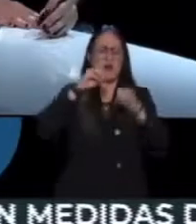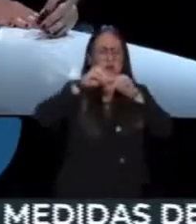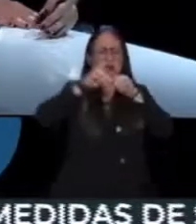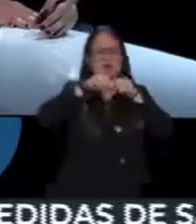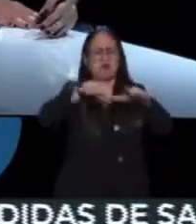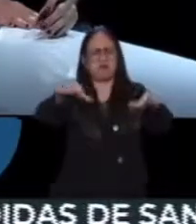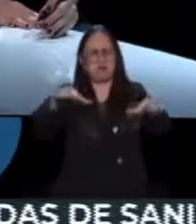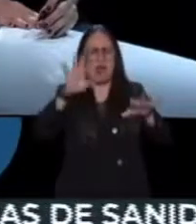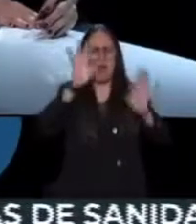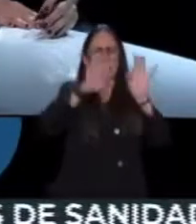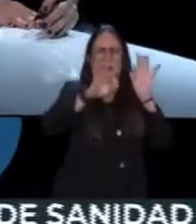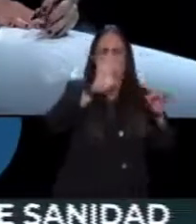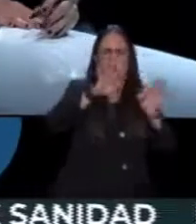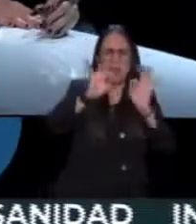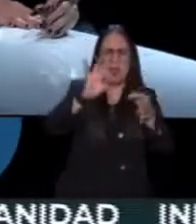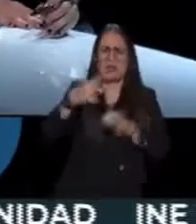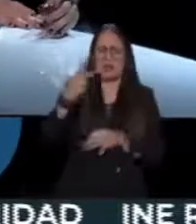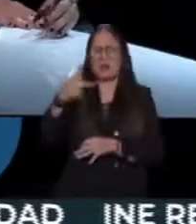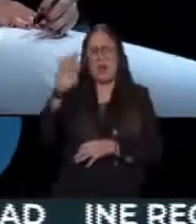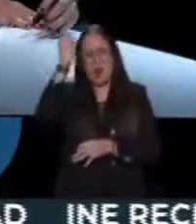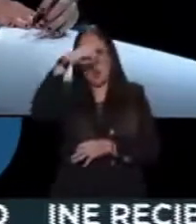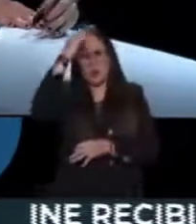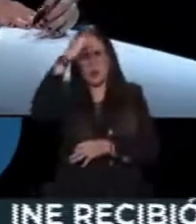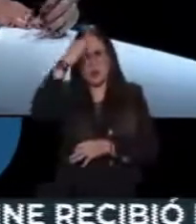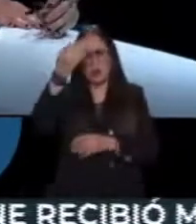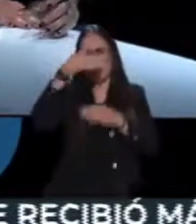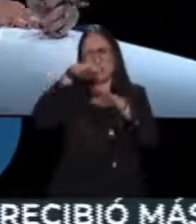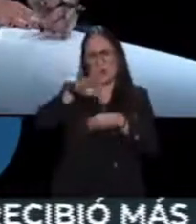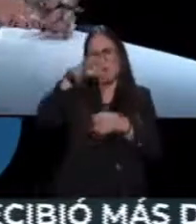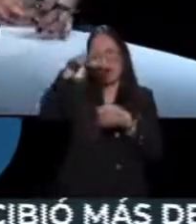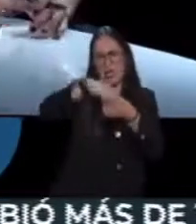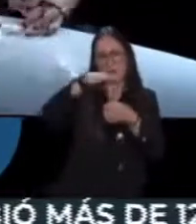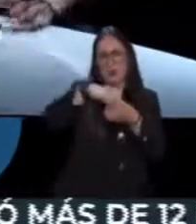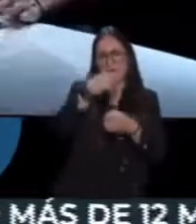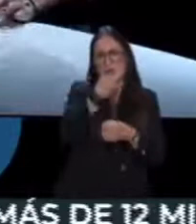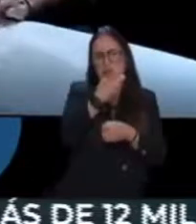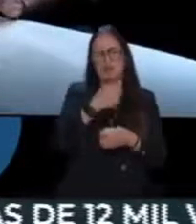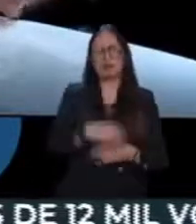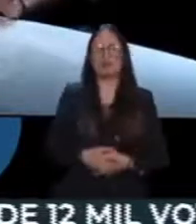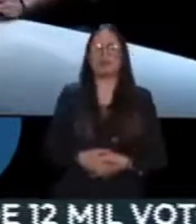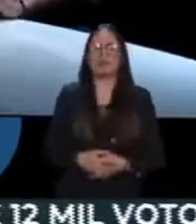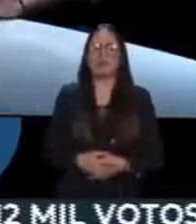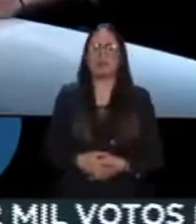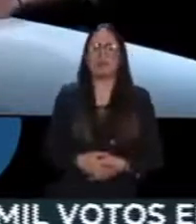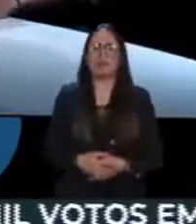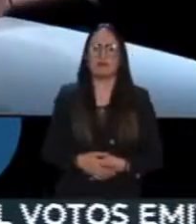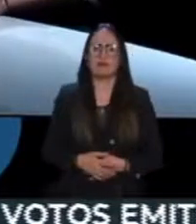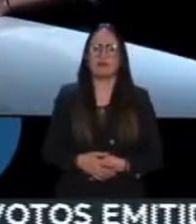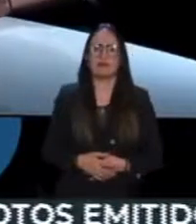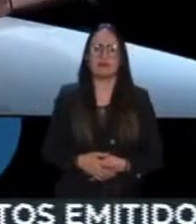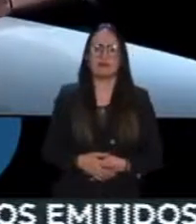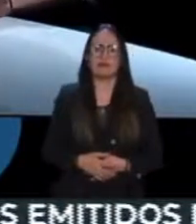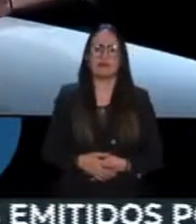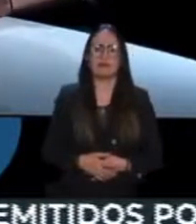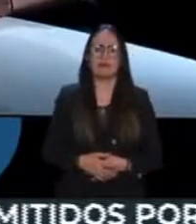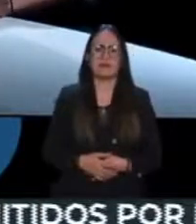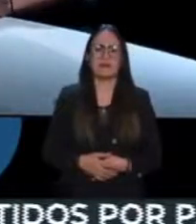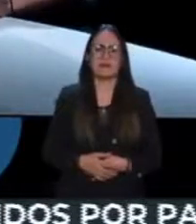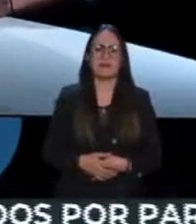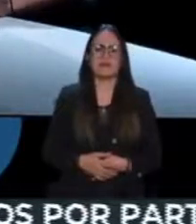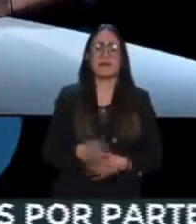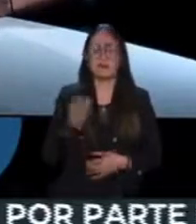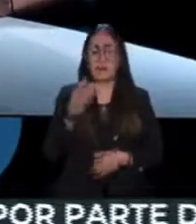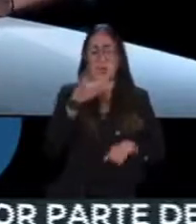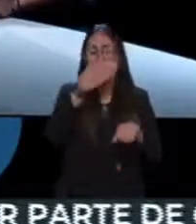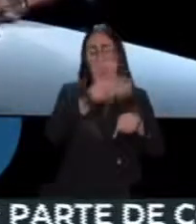la influencia de la opinión de la gente acerca de la elección. Bueno, eso fue una de las notas también y se